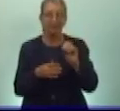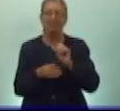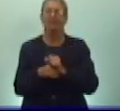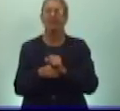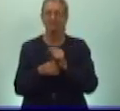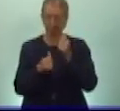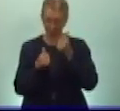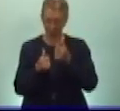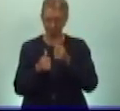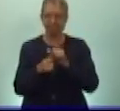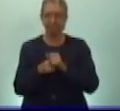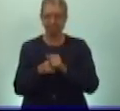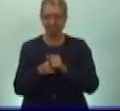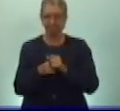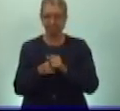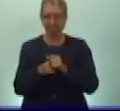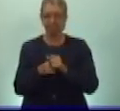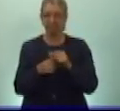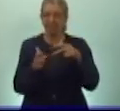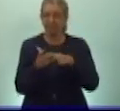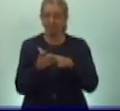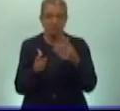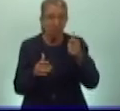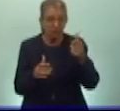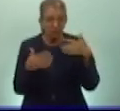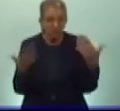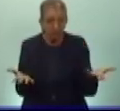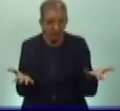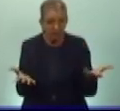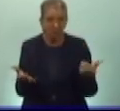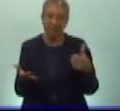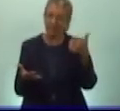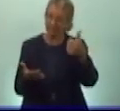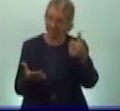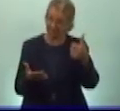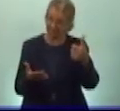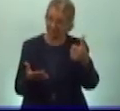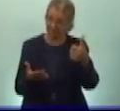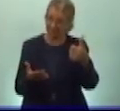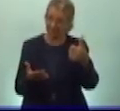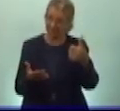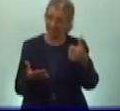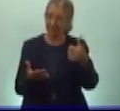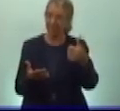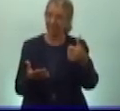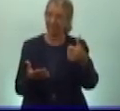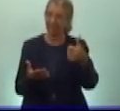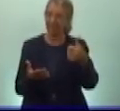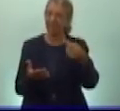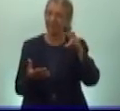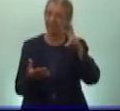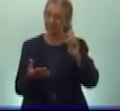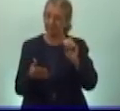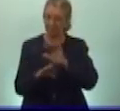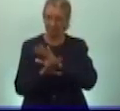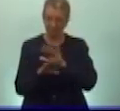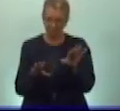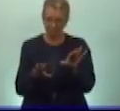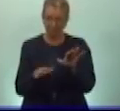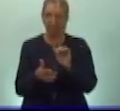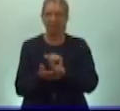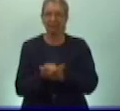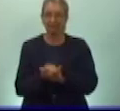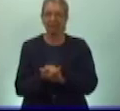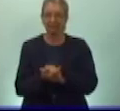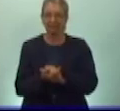20 serían divisibles por 5. Y divisibles por 10, sabemos que terminan en 0. Por lo tanto, 10 y 20